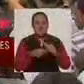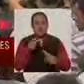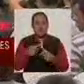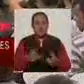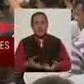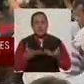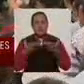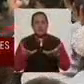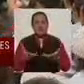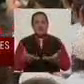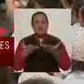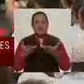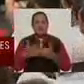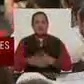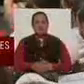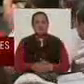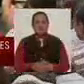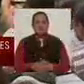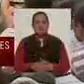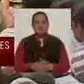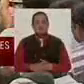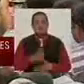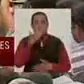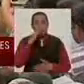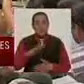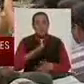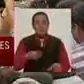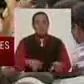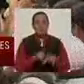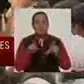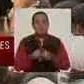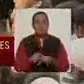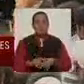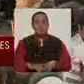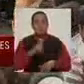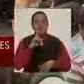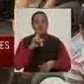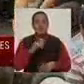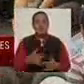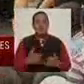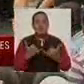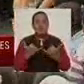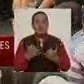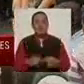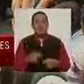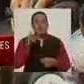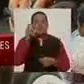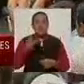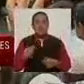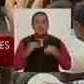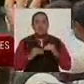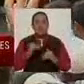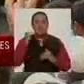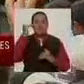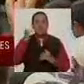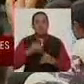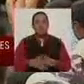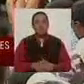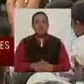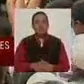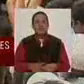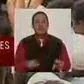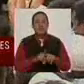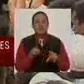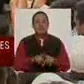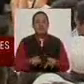entendido. Dos de ellas menores de edad y también se va a entregar un documento nacional de identidad a una persona